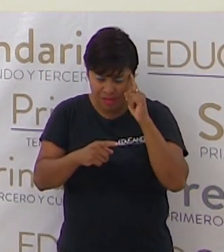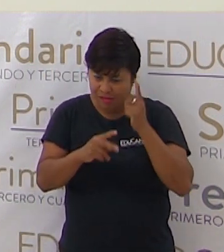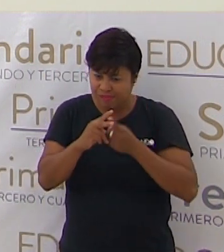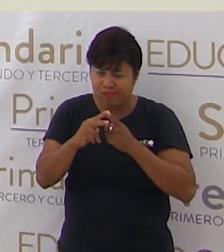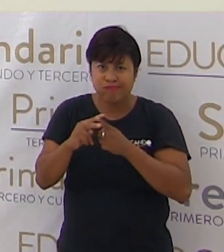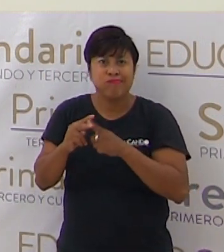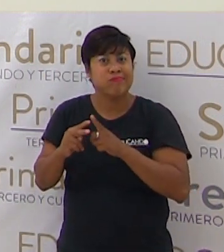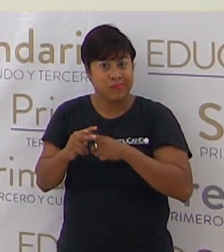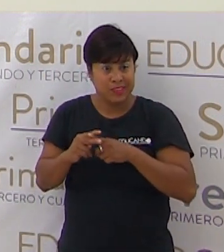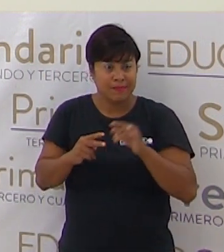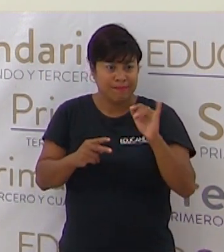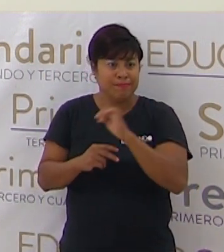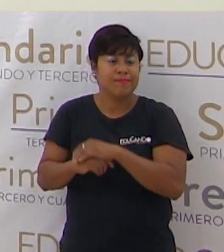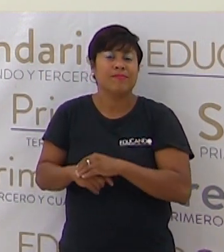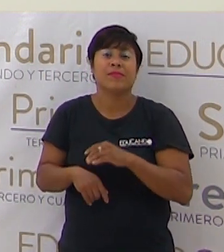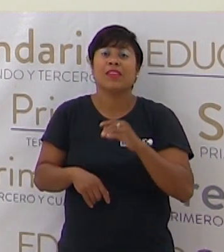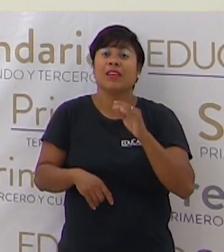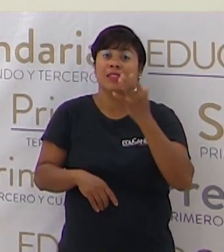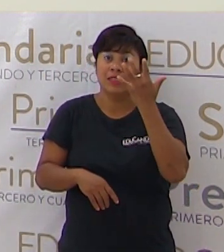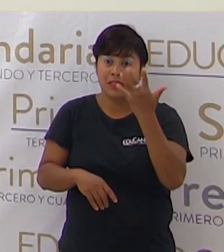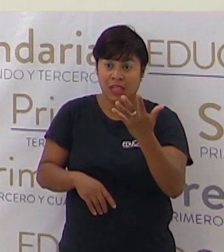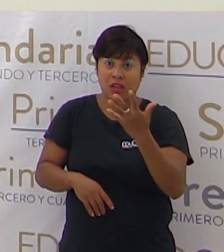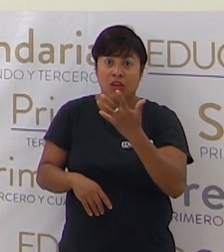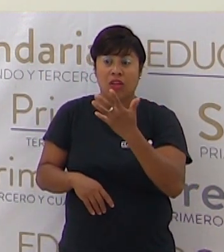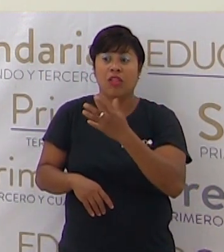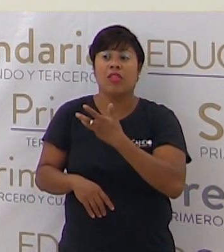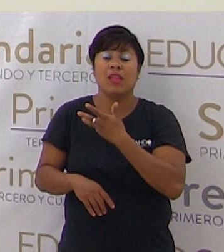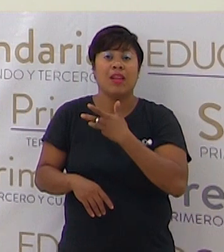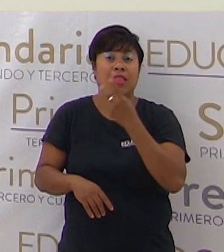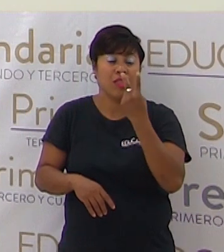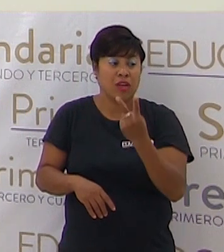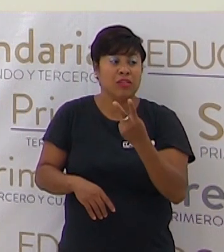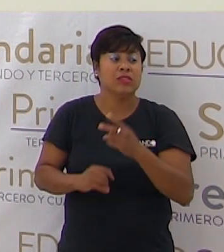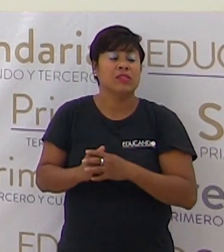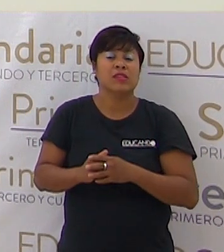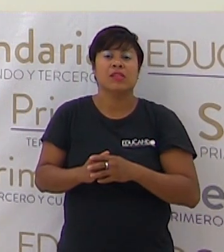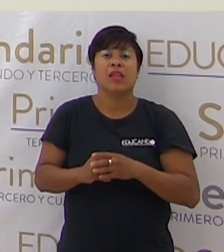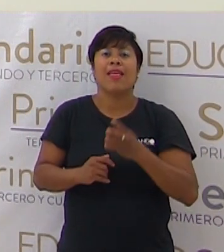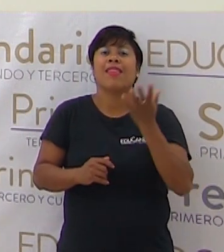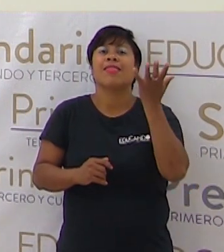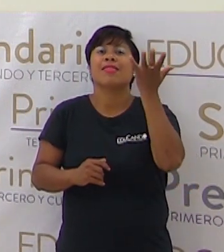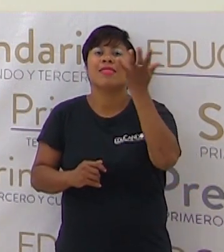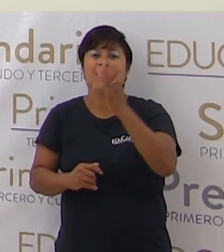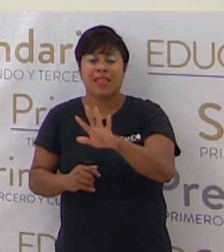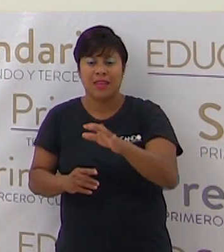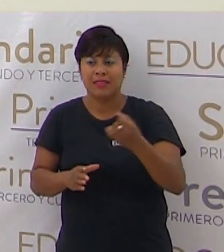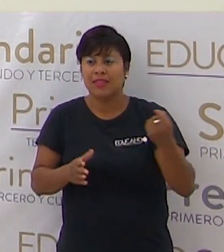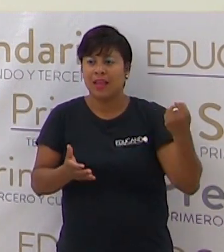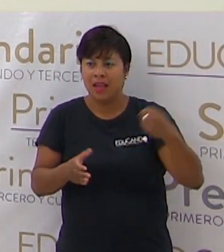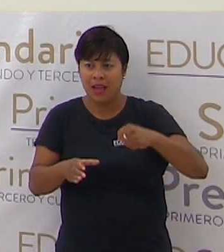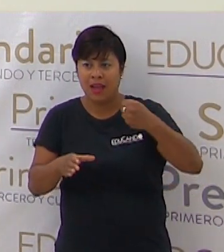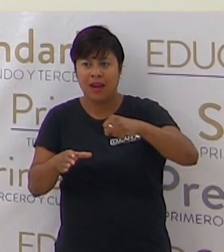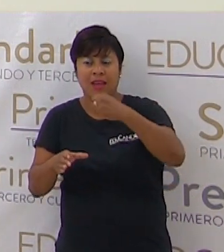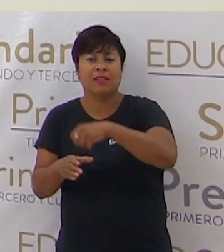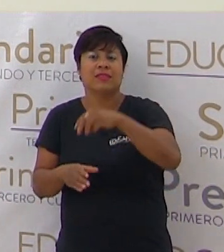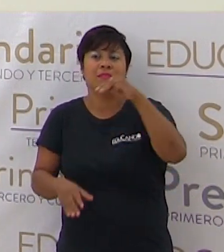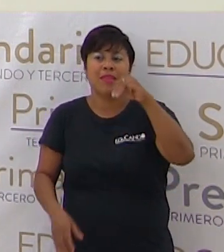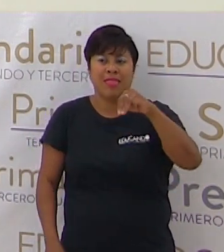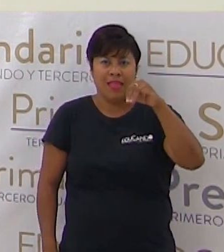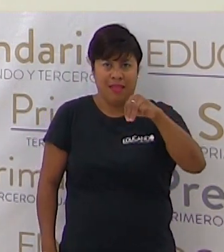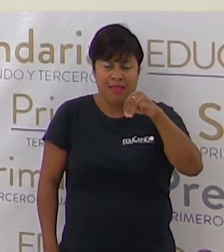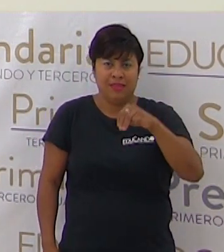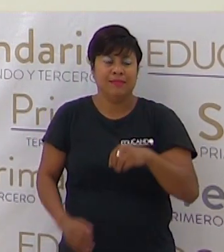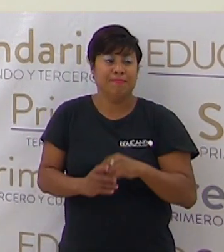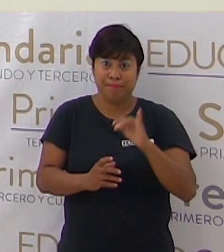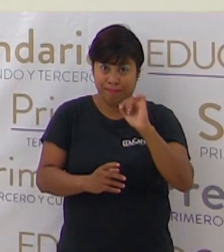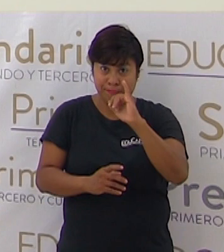rápido, ¿verdad? Si son 5 y le caben 2, pues lógico, son 10 jarritas